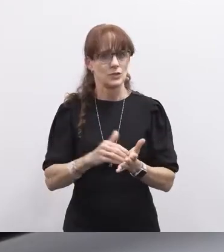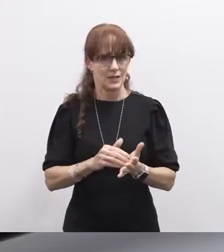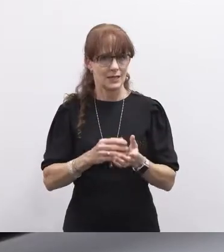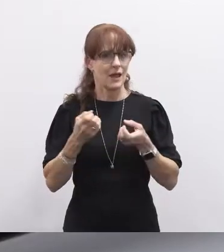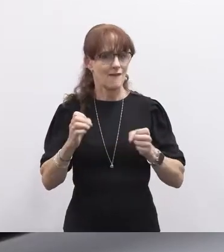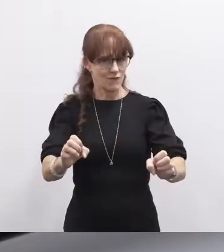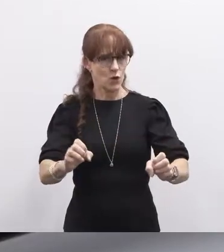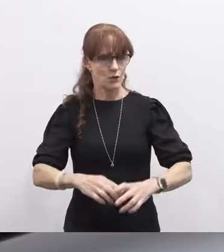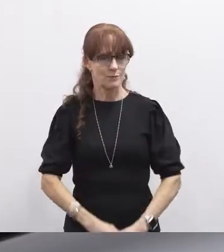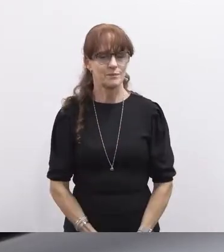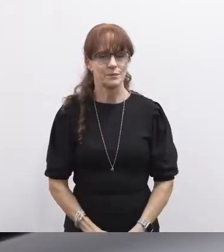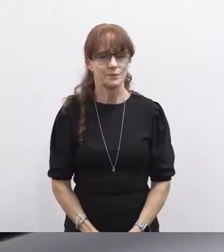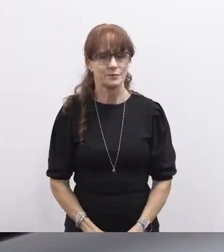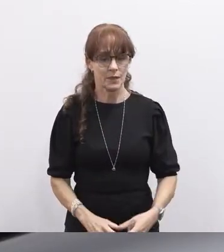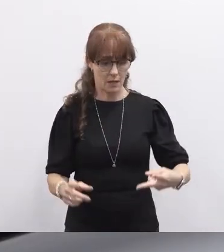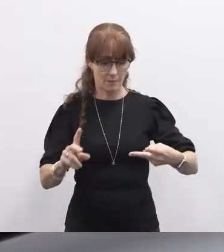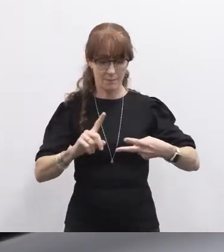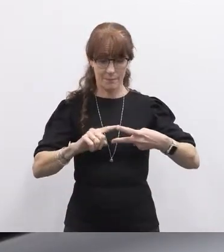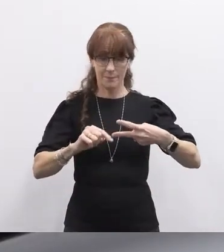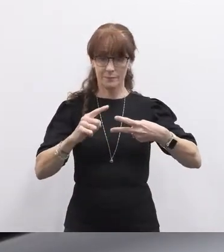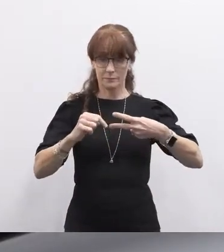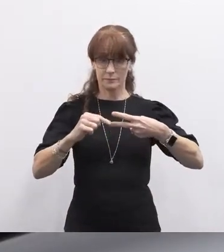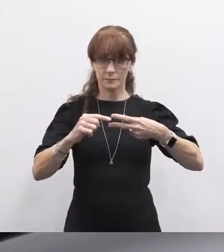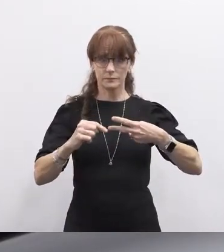el esfuerzo de redistritación.